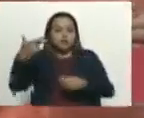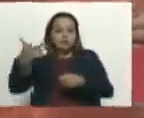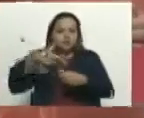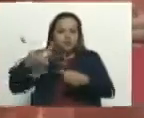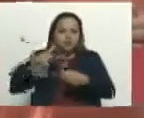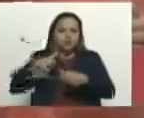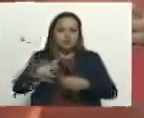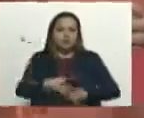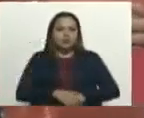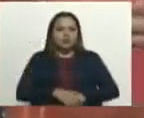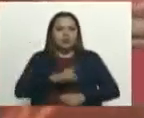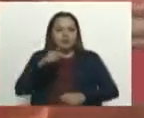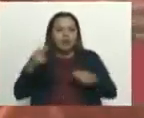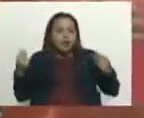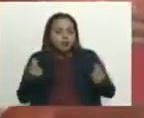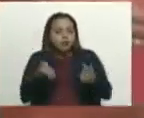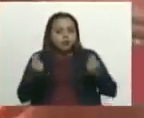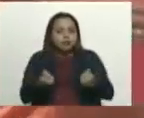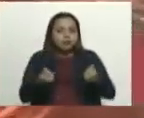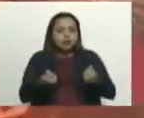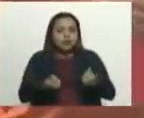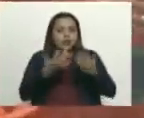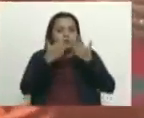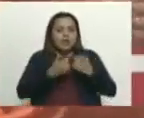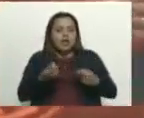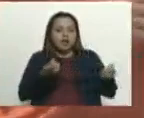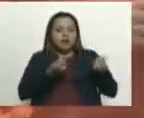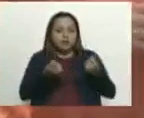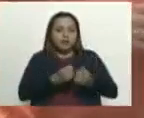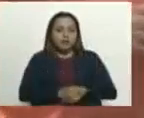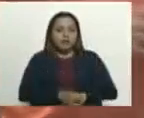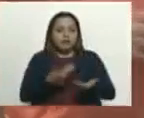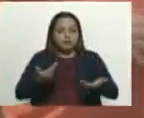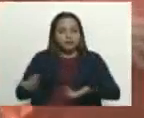petrolera, sino la reactivación de la dinamización de la economía. Es la